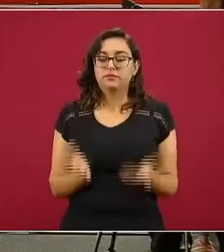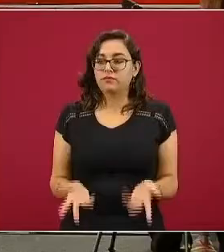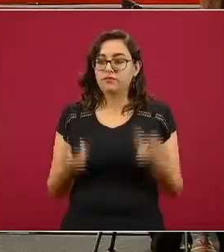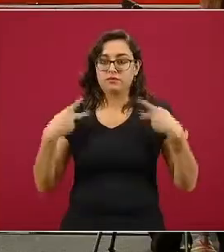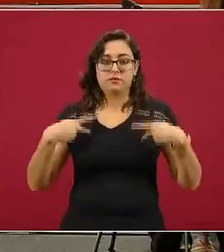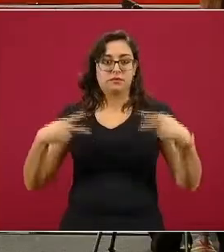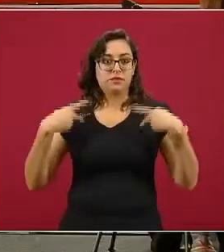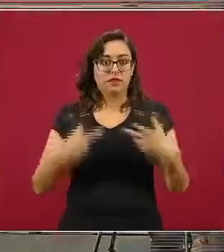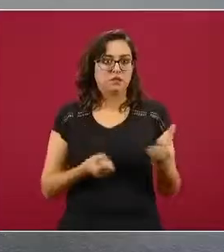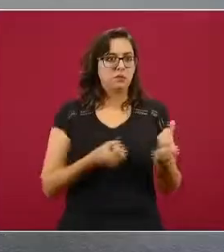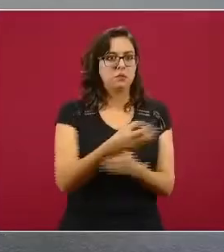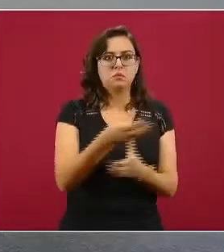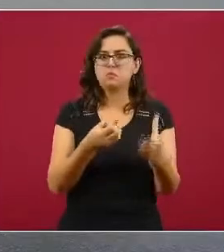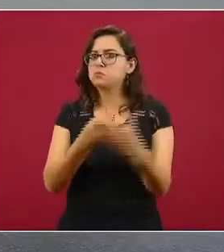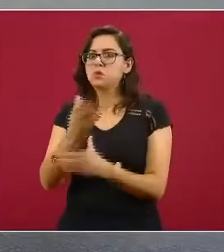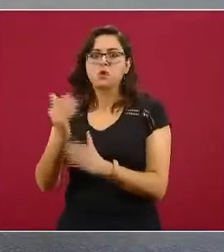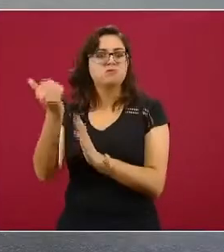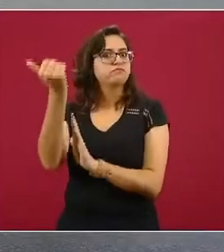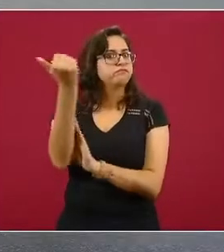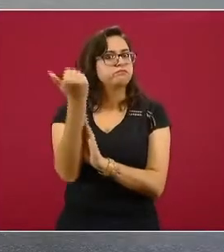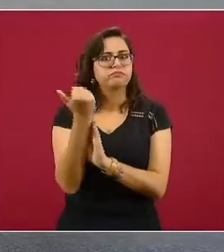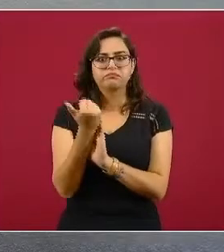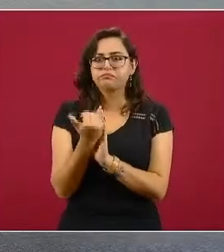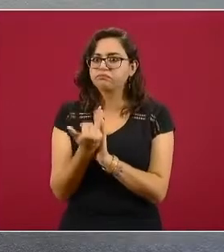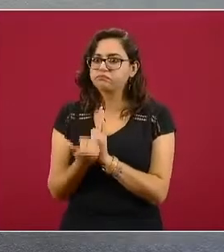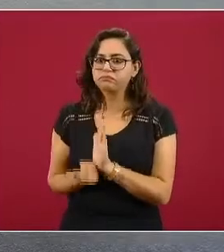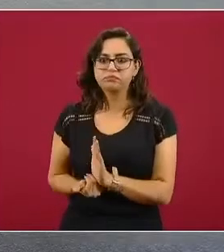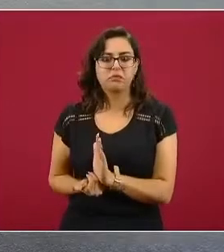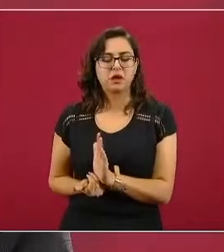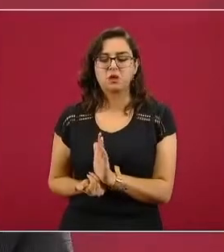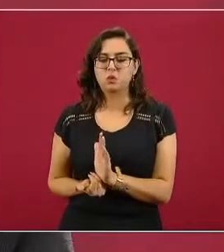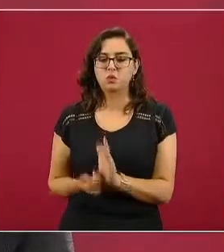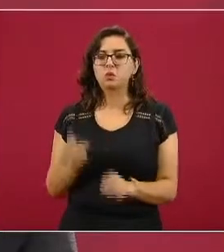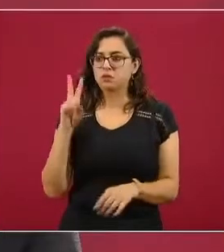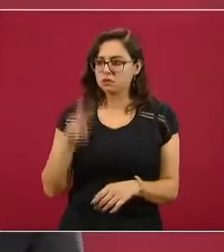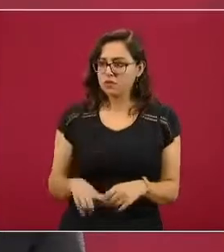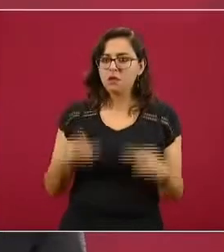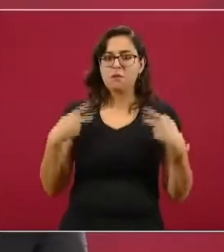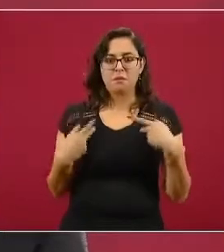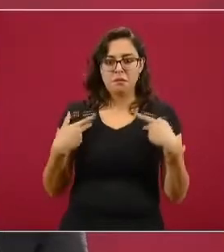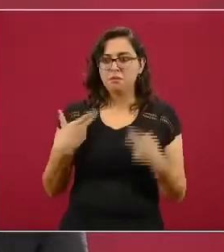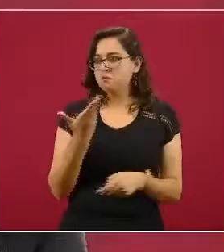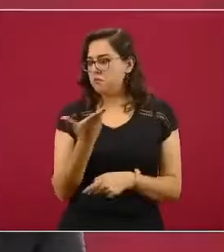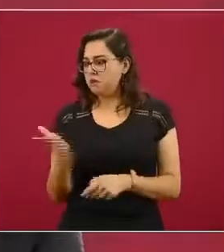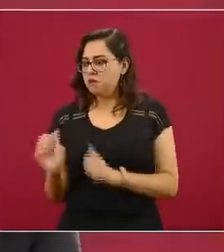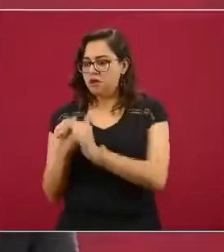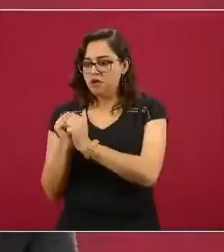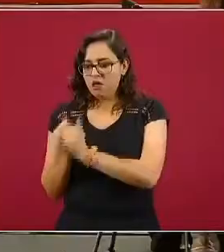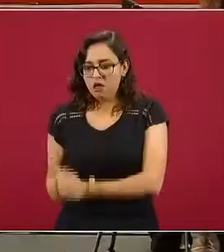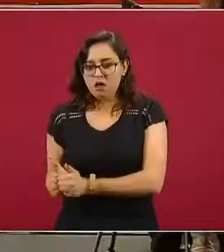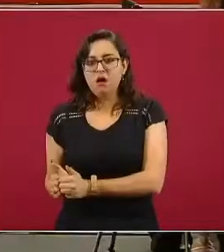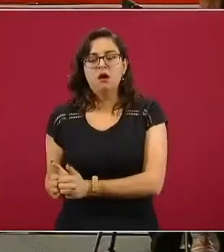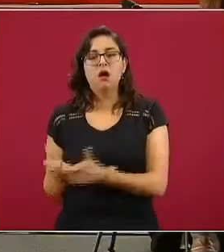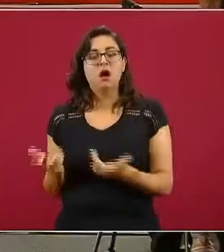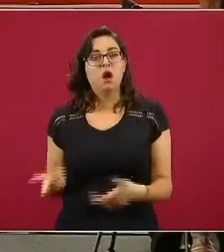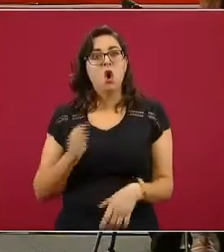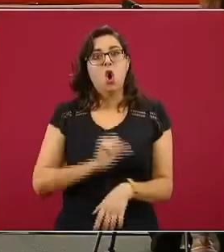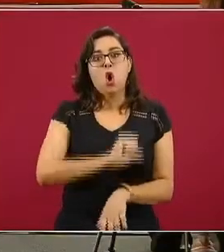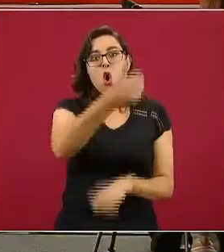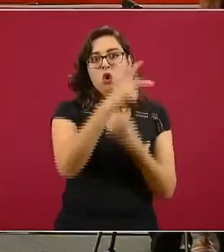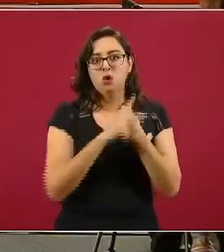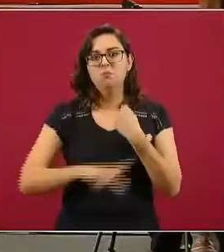presentar, lo presentó el doctor Ricardo Cortés hace un par de días, en donde, comparado con otros países que han ejecutado